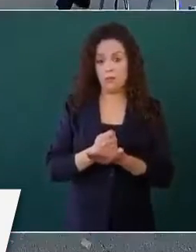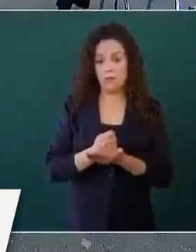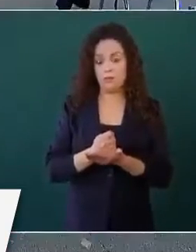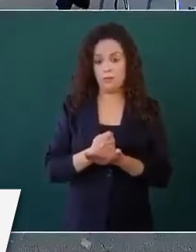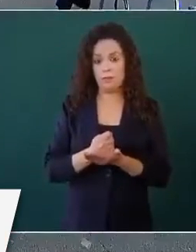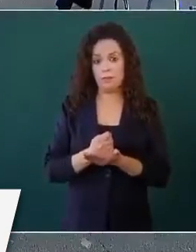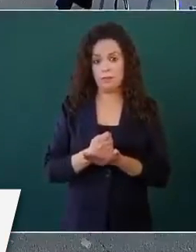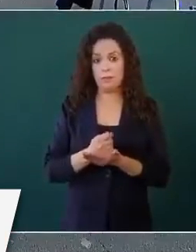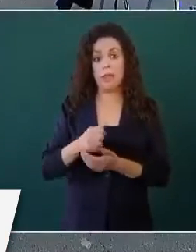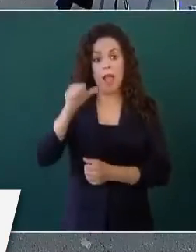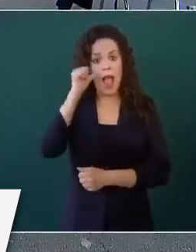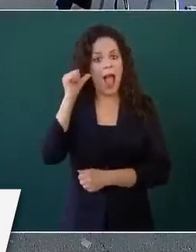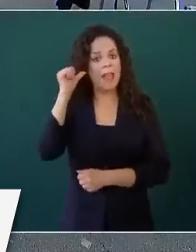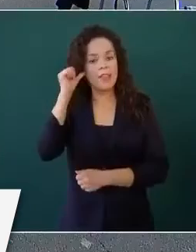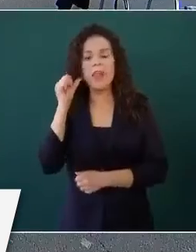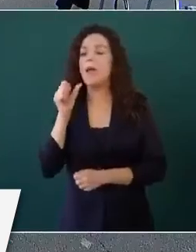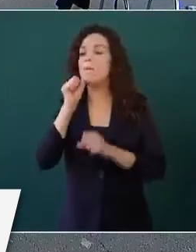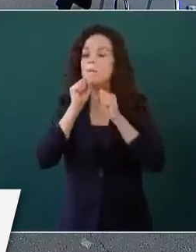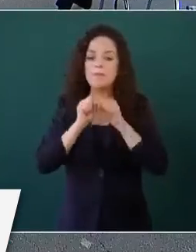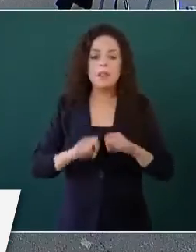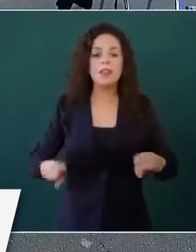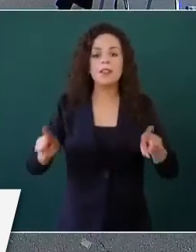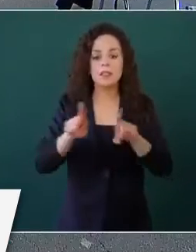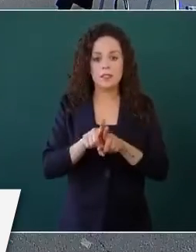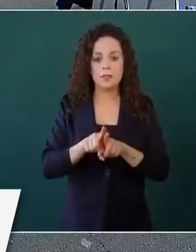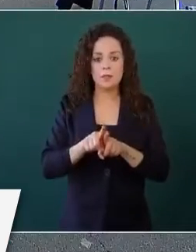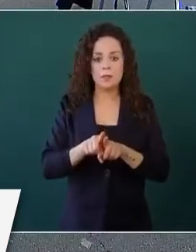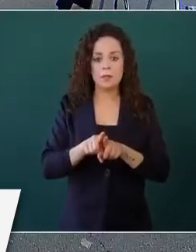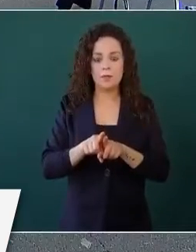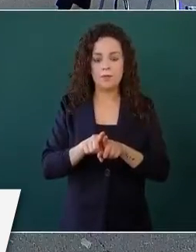ayer, lo que vamos a hacer hoy.